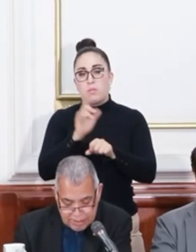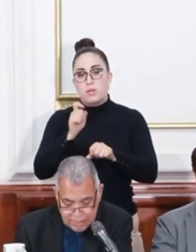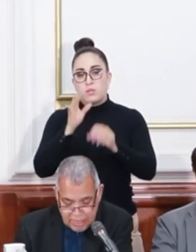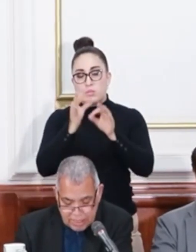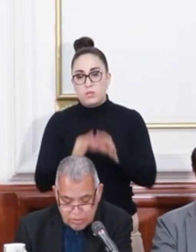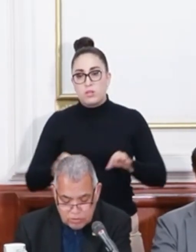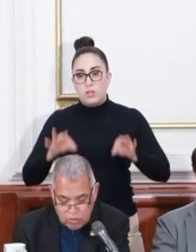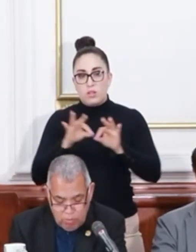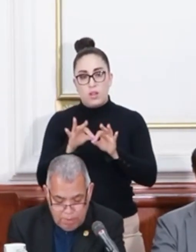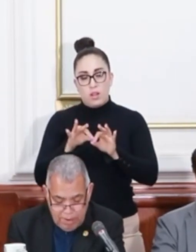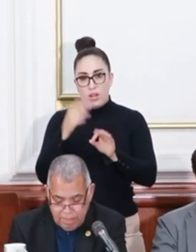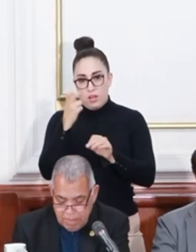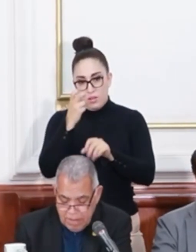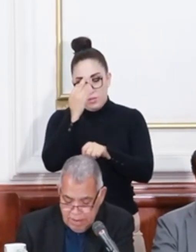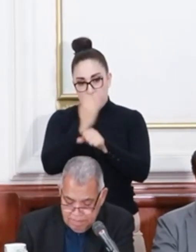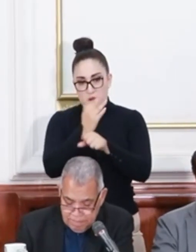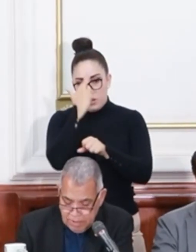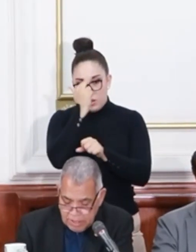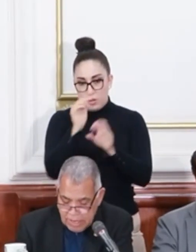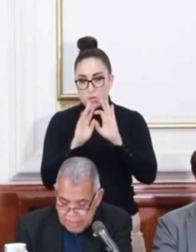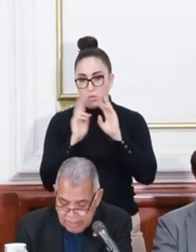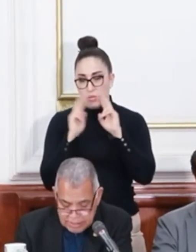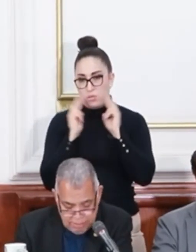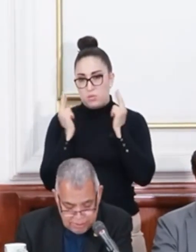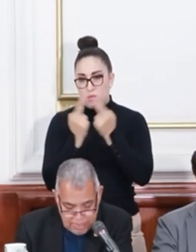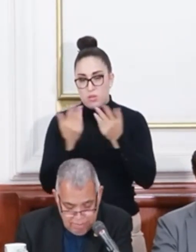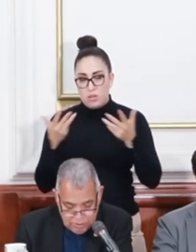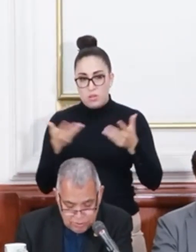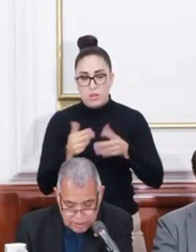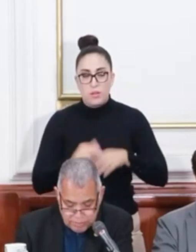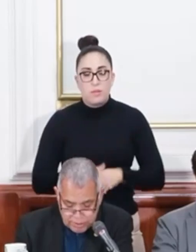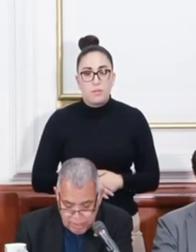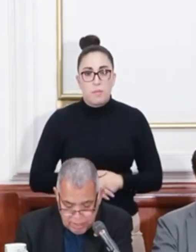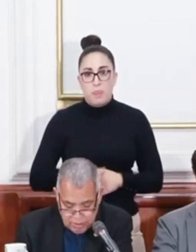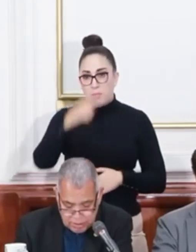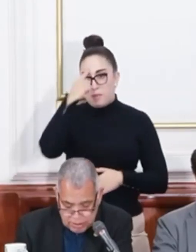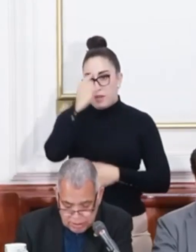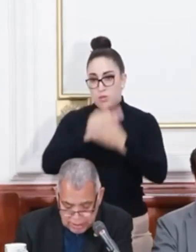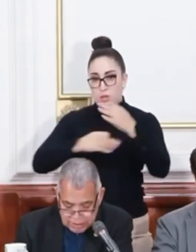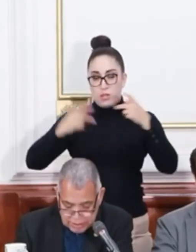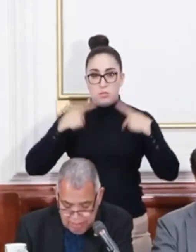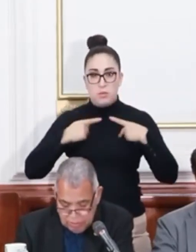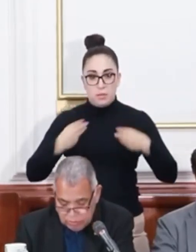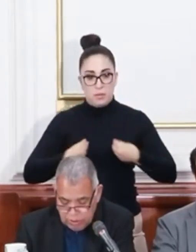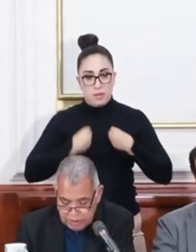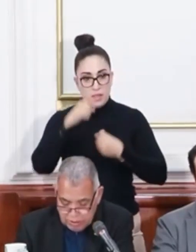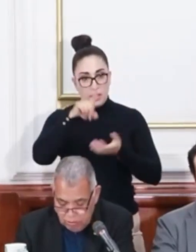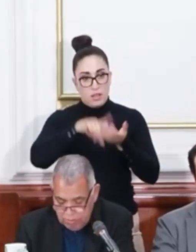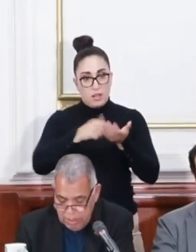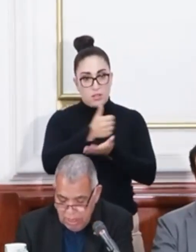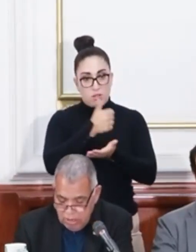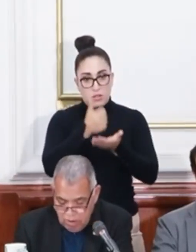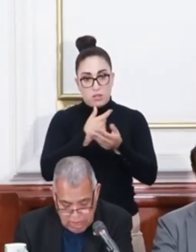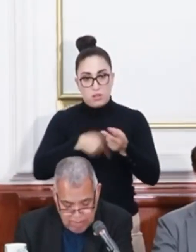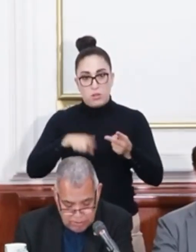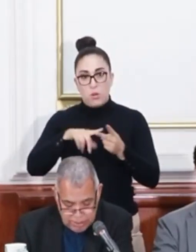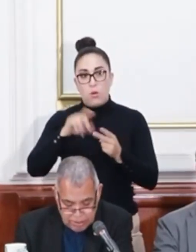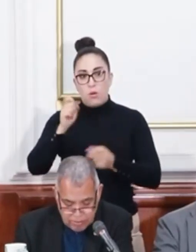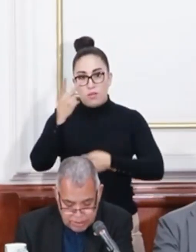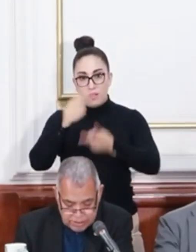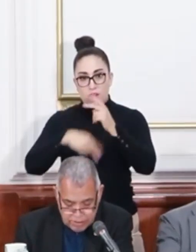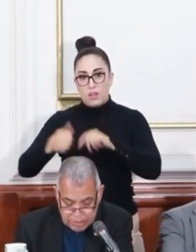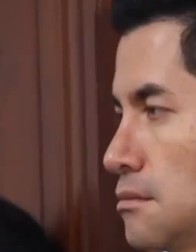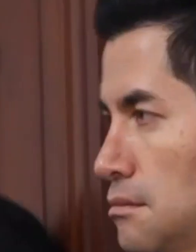la materia que nos ocupa. Que quienes habitamos o transitamos por esta urbe lo hagamos